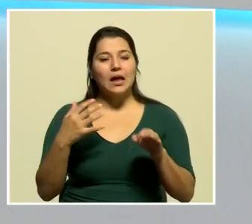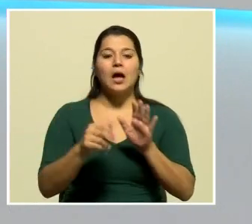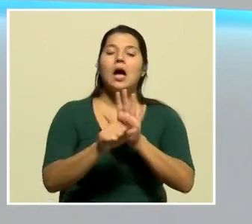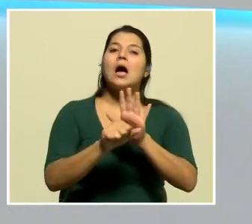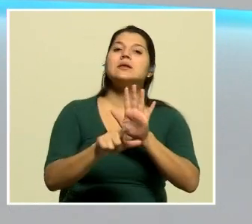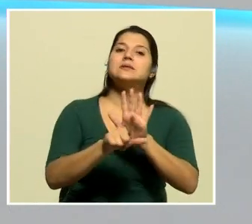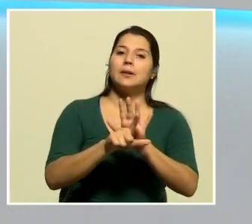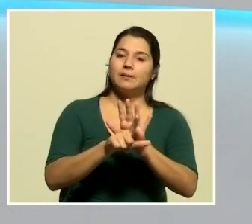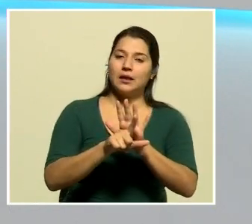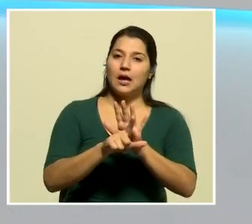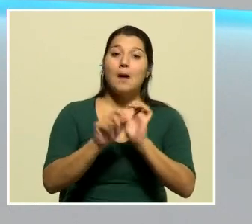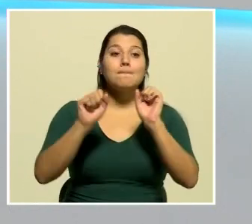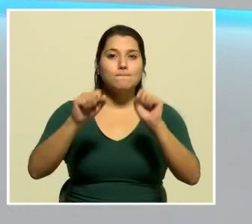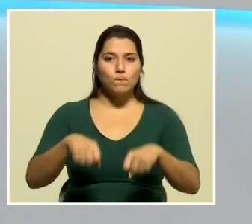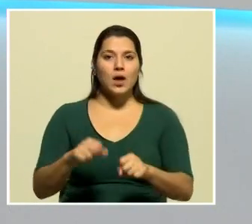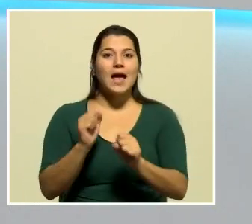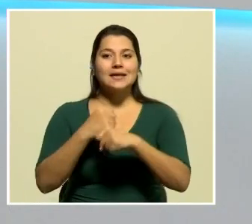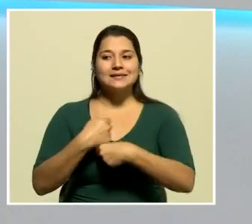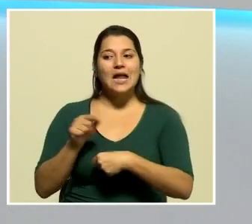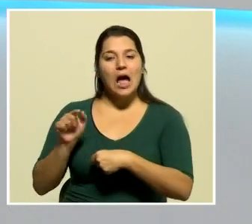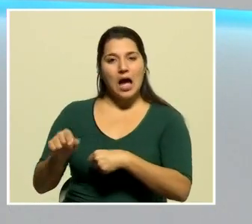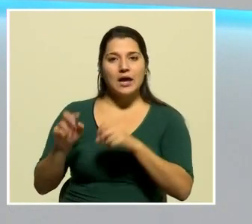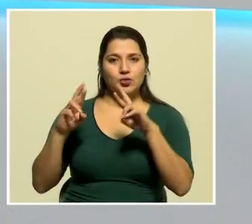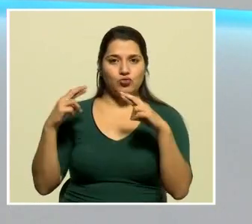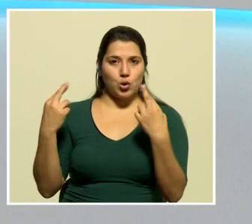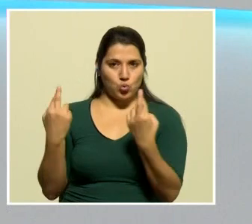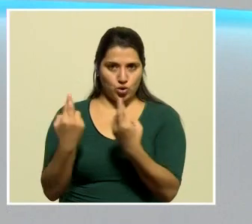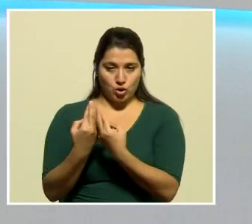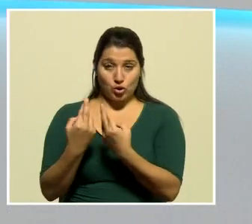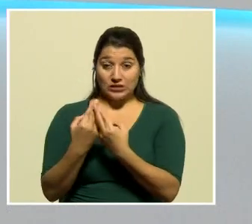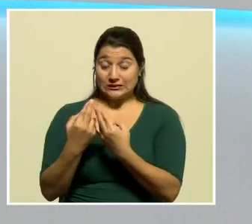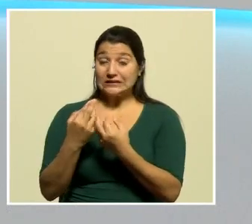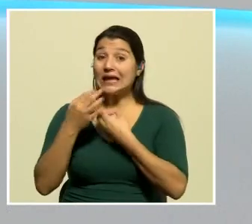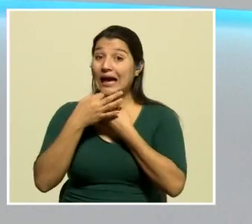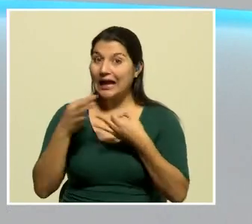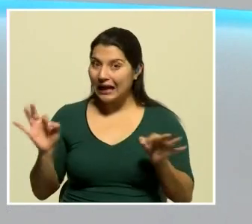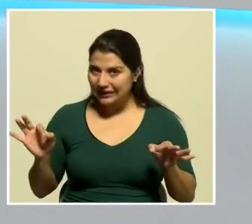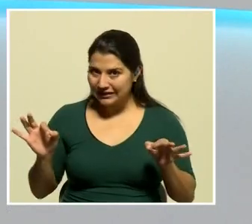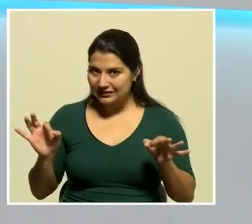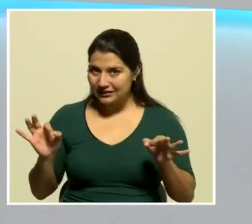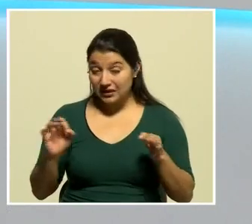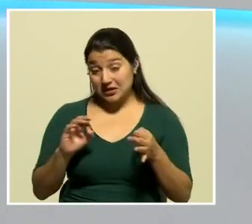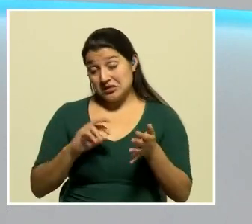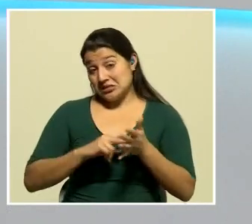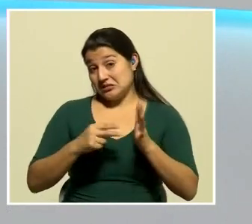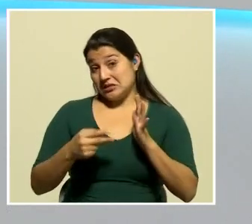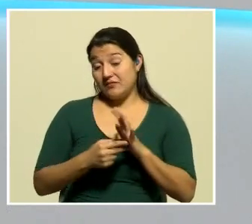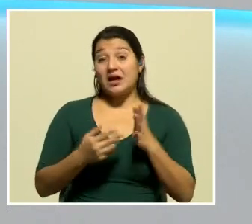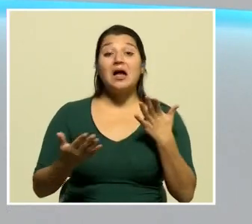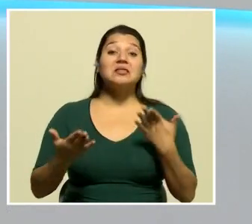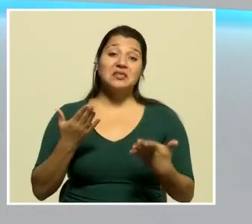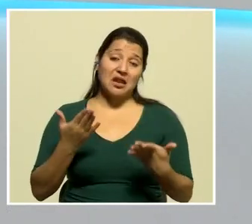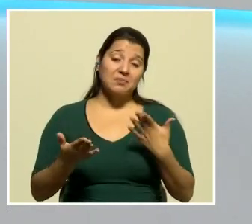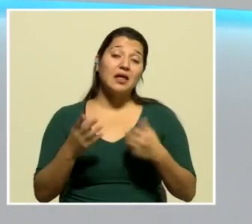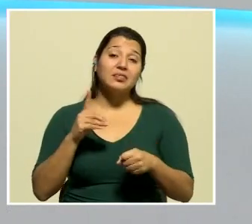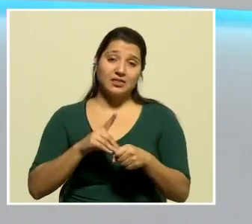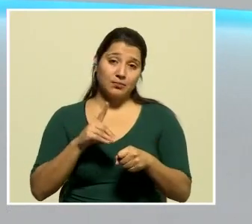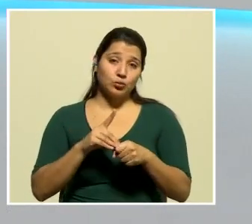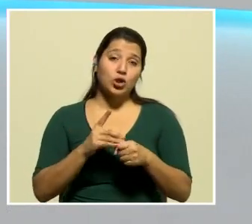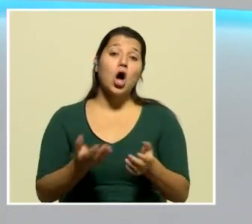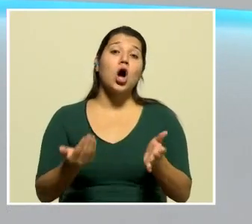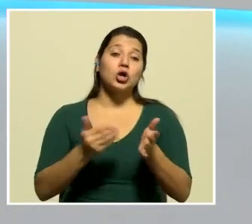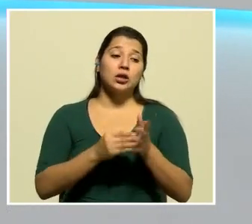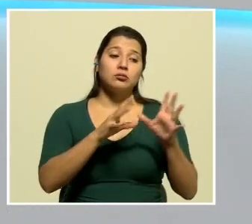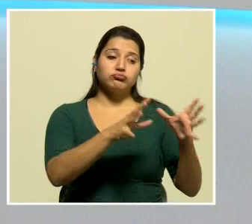Asamblea Legislativa pueda sesionar allí sin costo alguno. Es decir, que probablemente los diputados